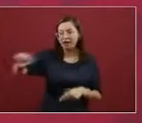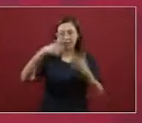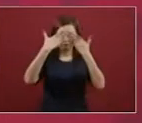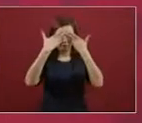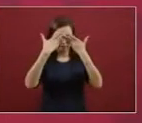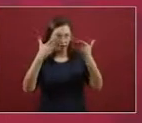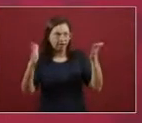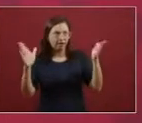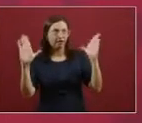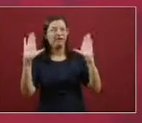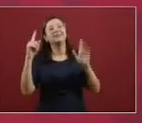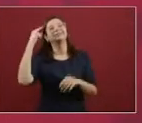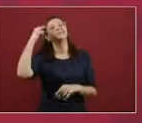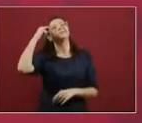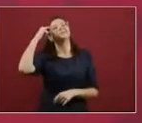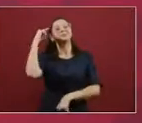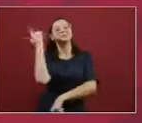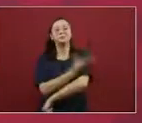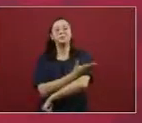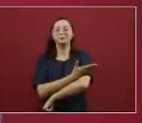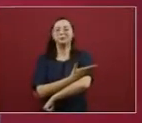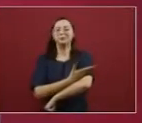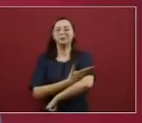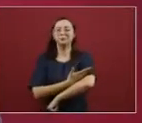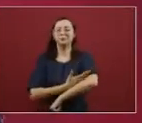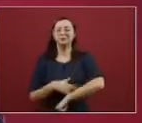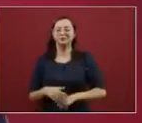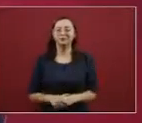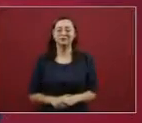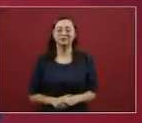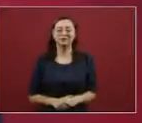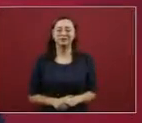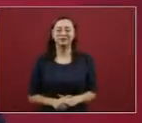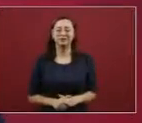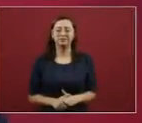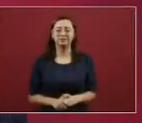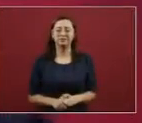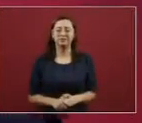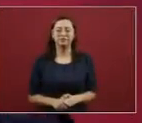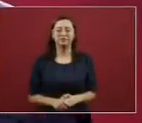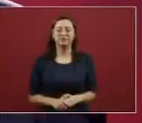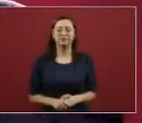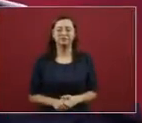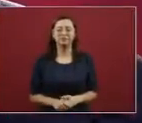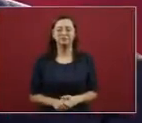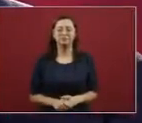cosas no te vi con motivo de